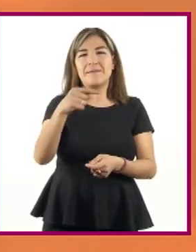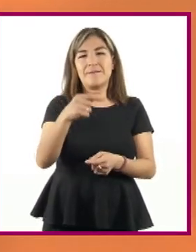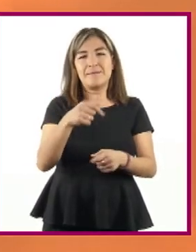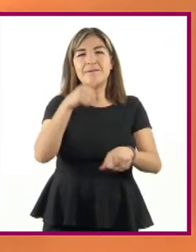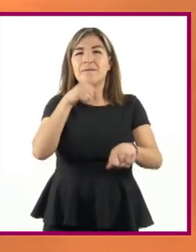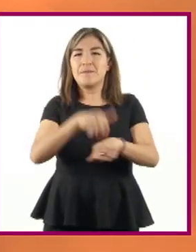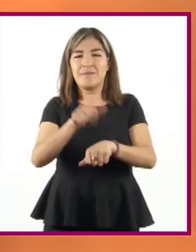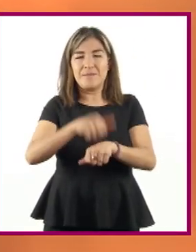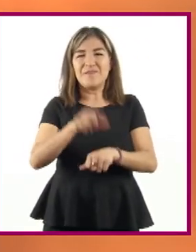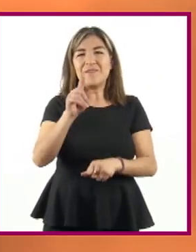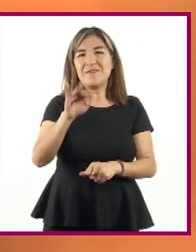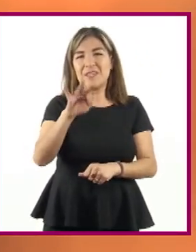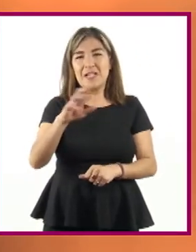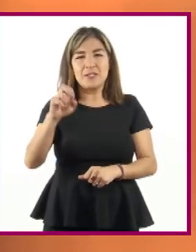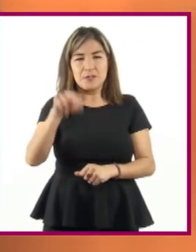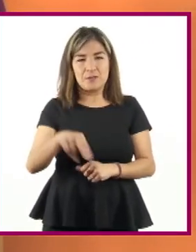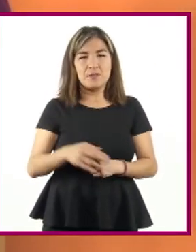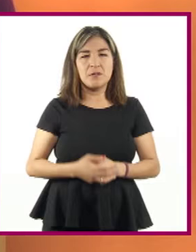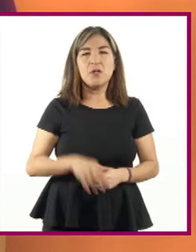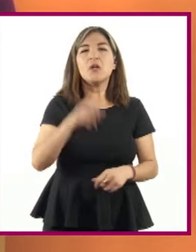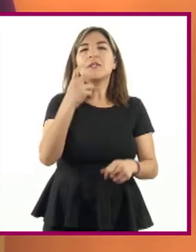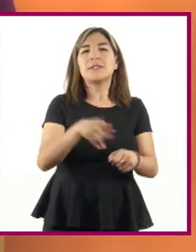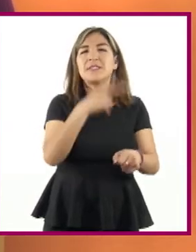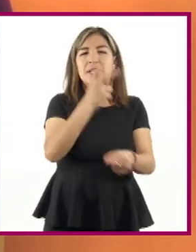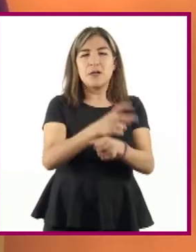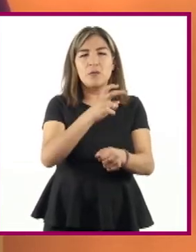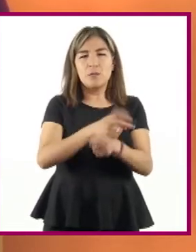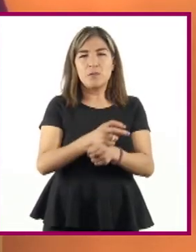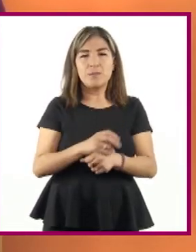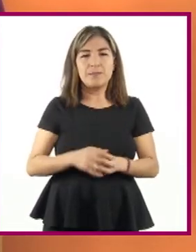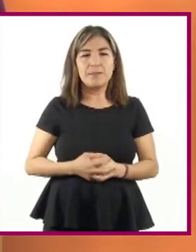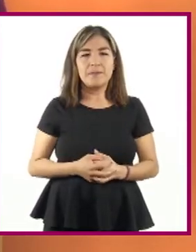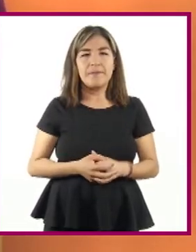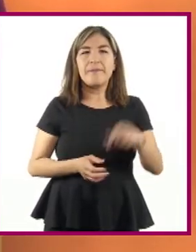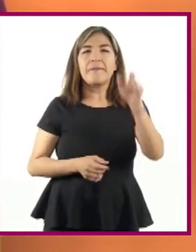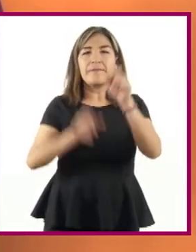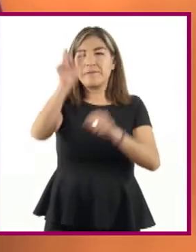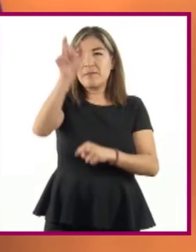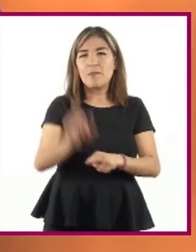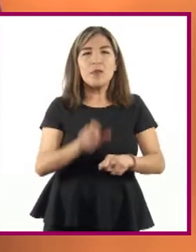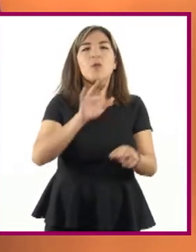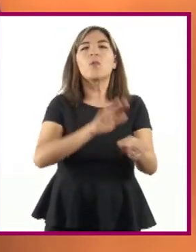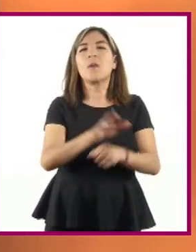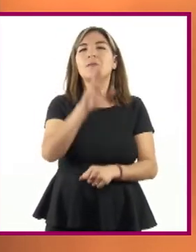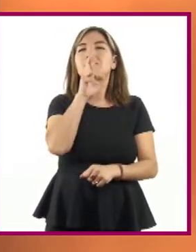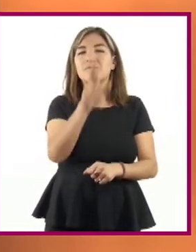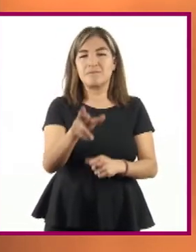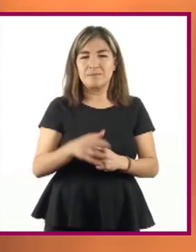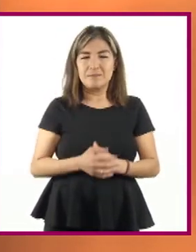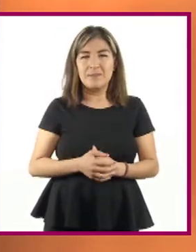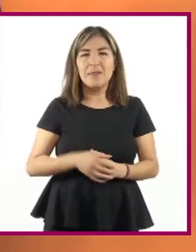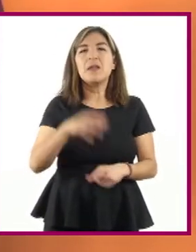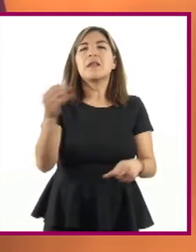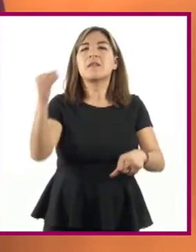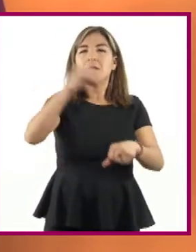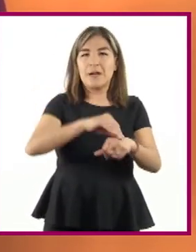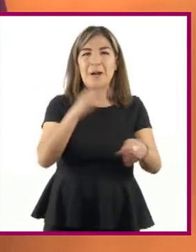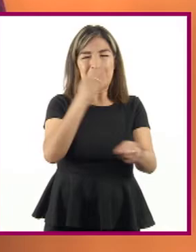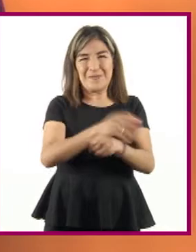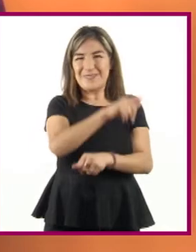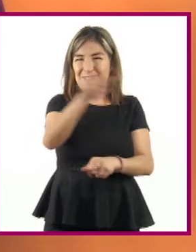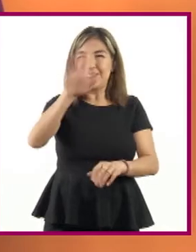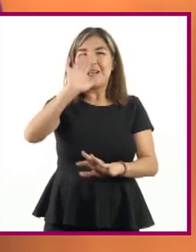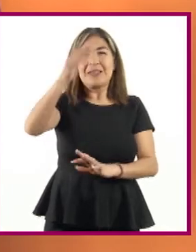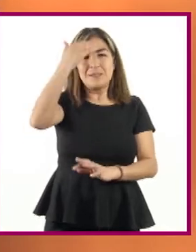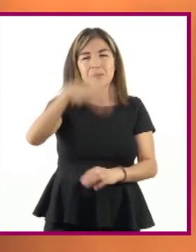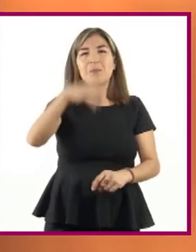continuación, anotaremos en la segunda columna la operación y el resultado correspondiente. Aplicaremos el procedimiento que ya conocemos